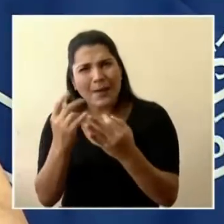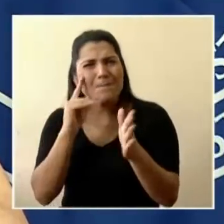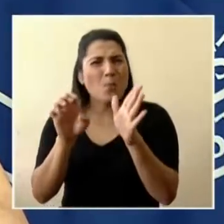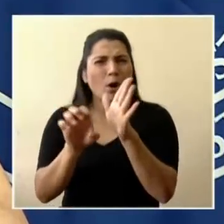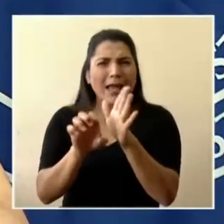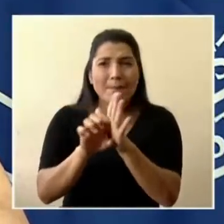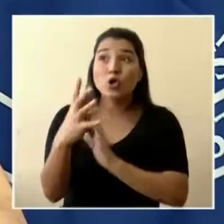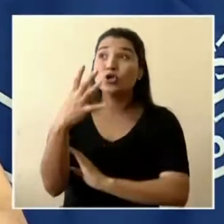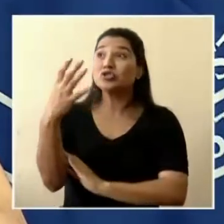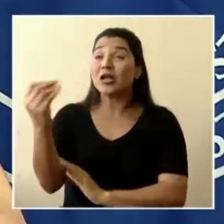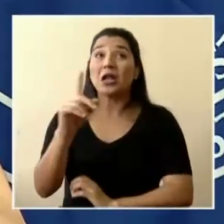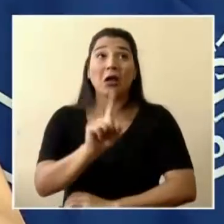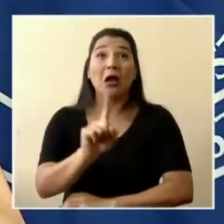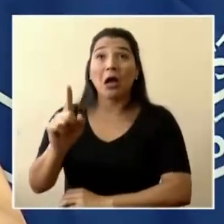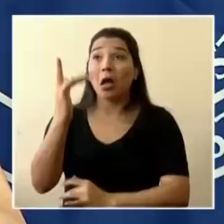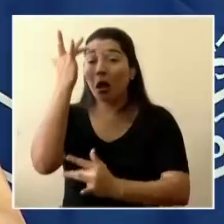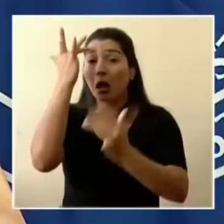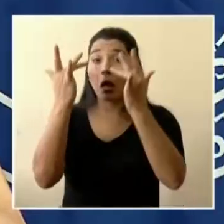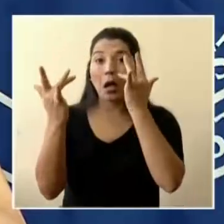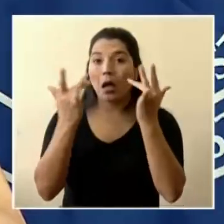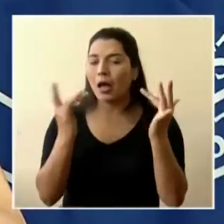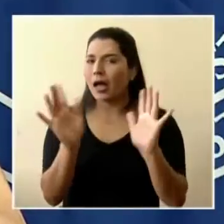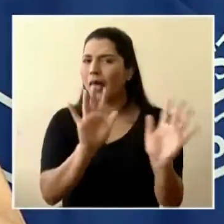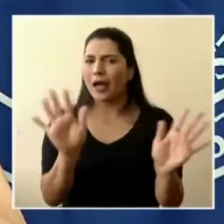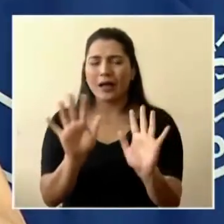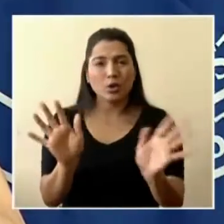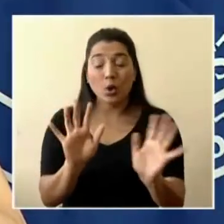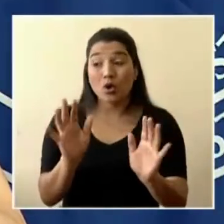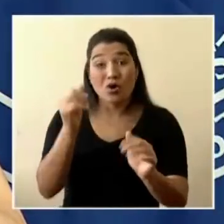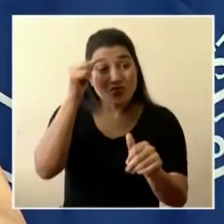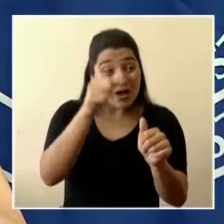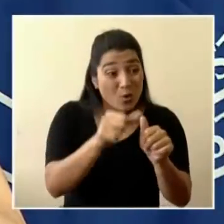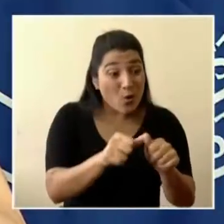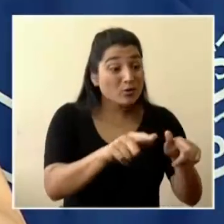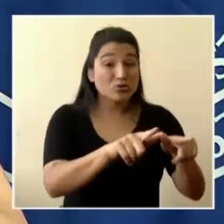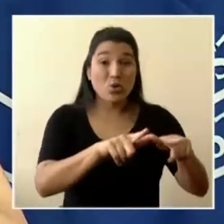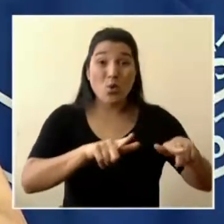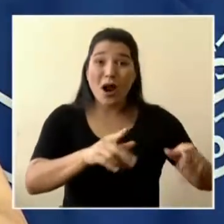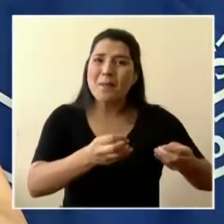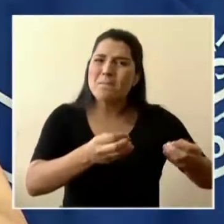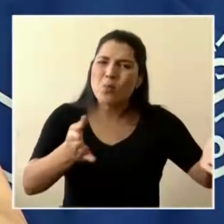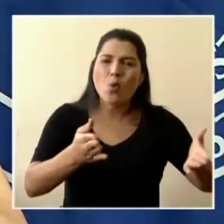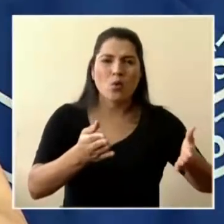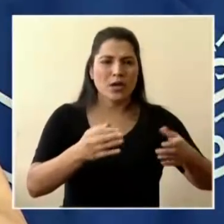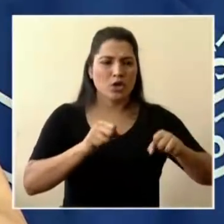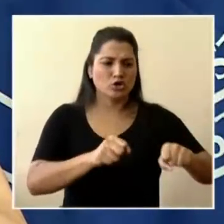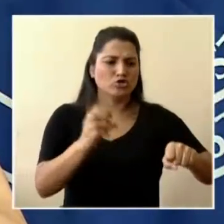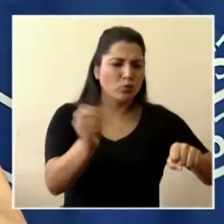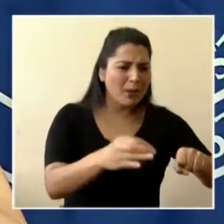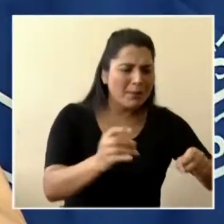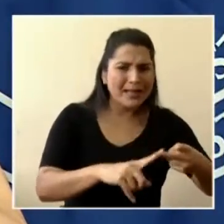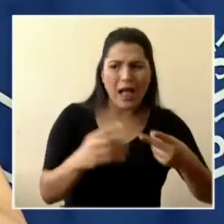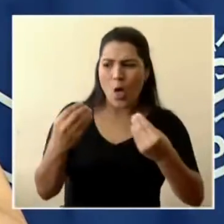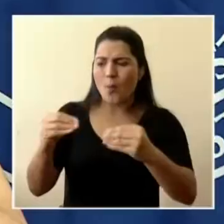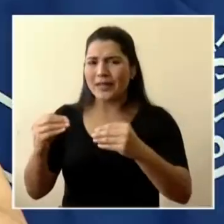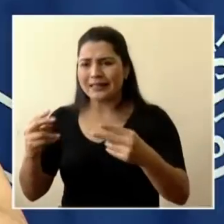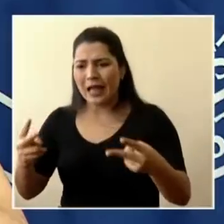lugar público, porque recordemos que cuando tocamos cosas en un lugar público, en un supermercado, en una verdulería, en una